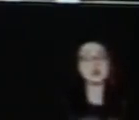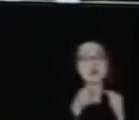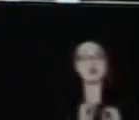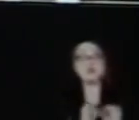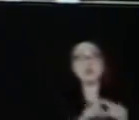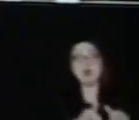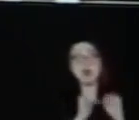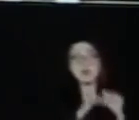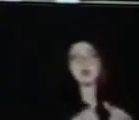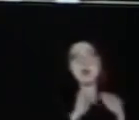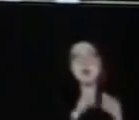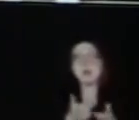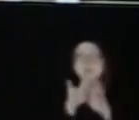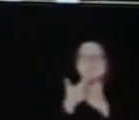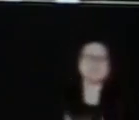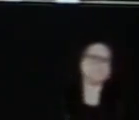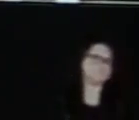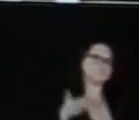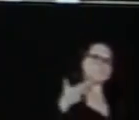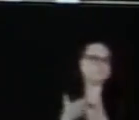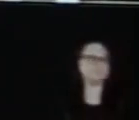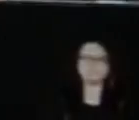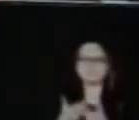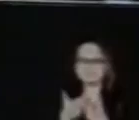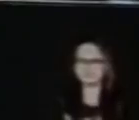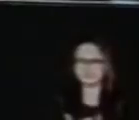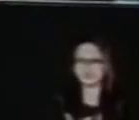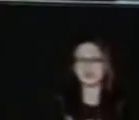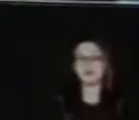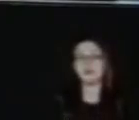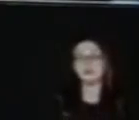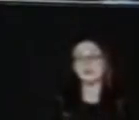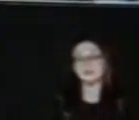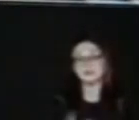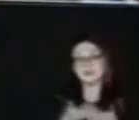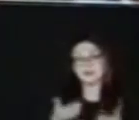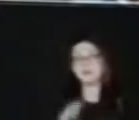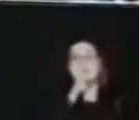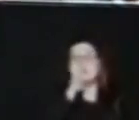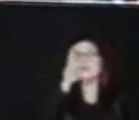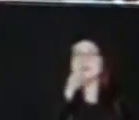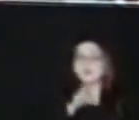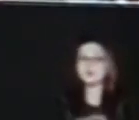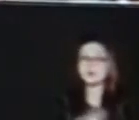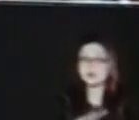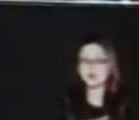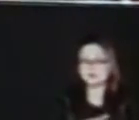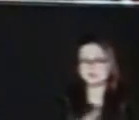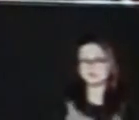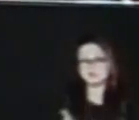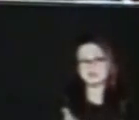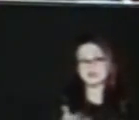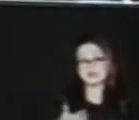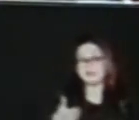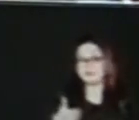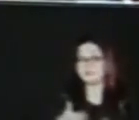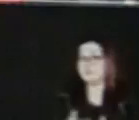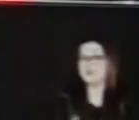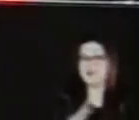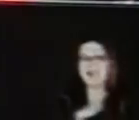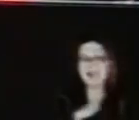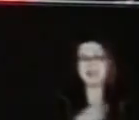raudales, como nunca. El resultado es que apenas llegaron